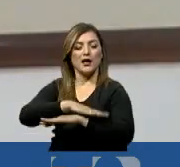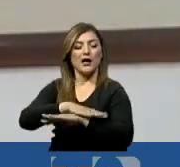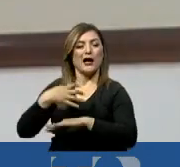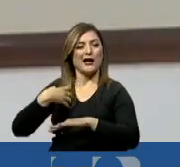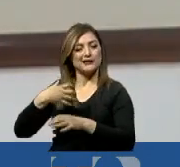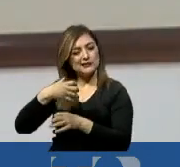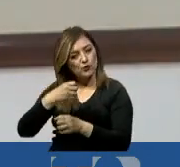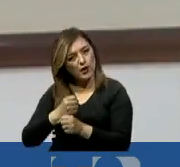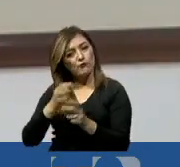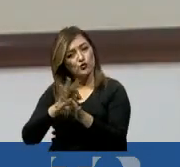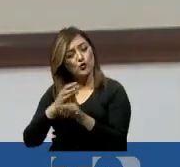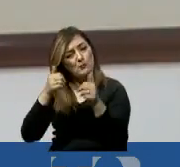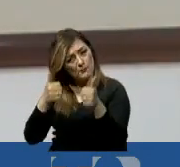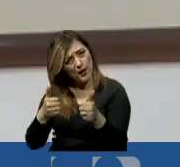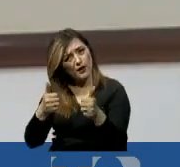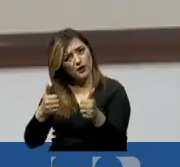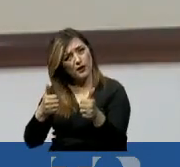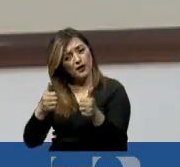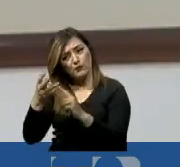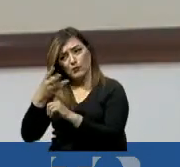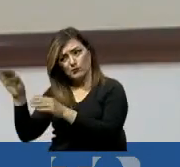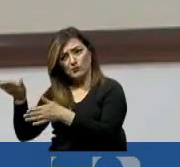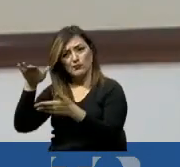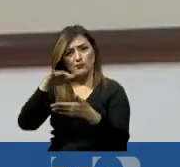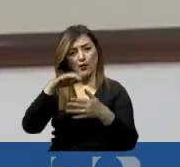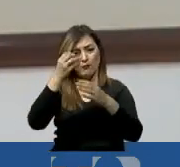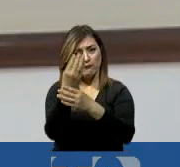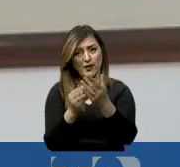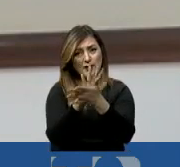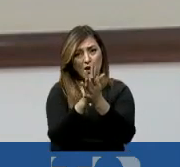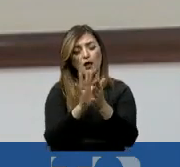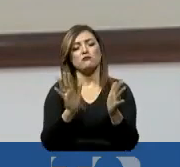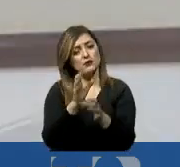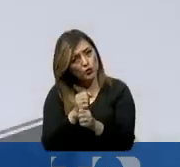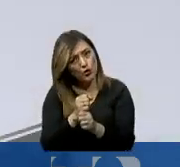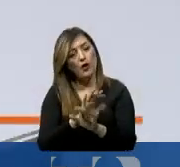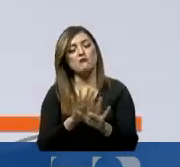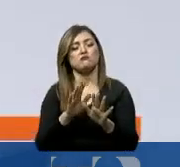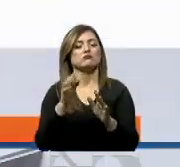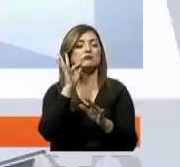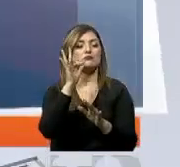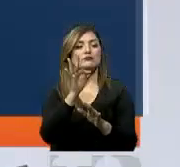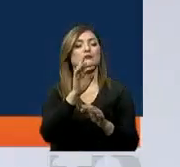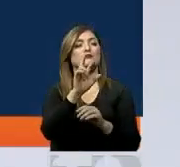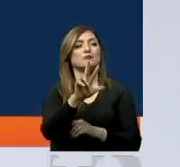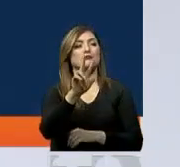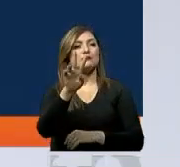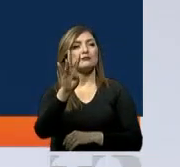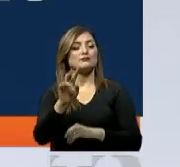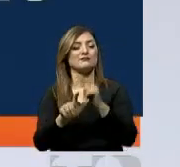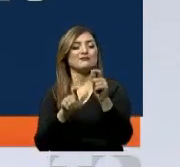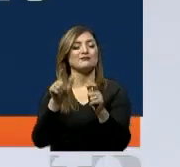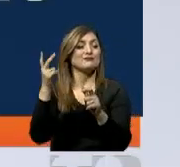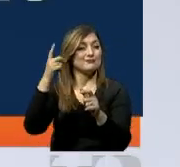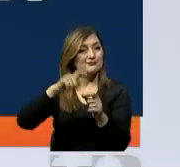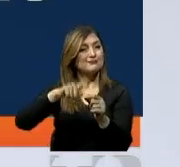y la seguridad del proveedor externo de que no va a volver a suscitarse este tipo de imprevisto. Son aproximadamente 327 mil las